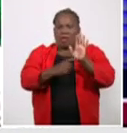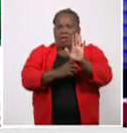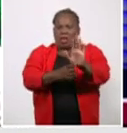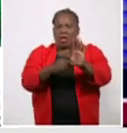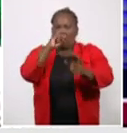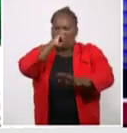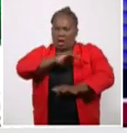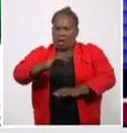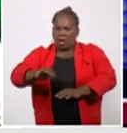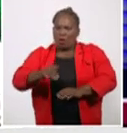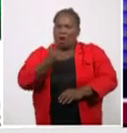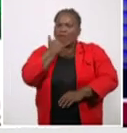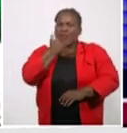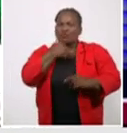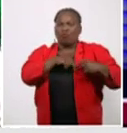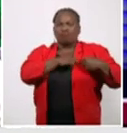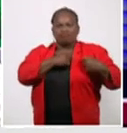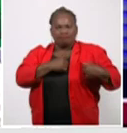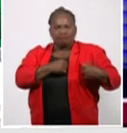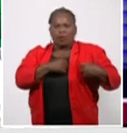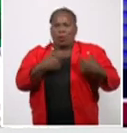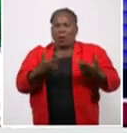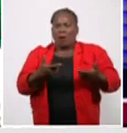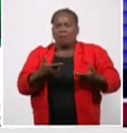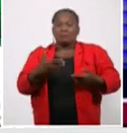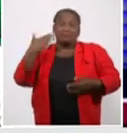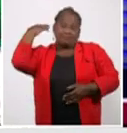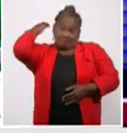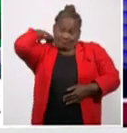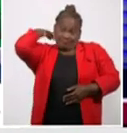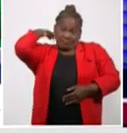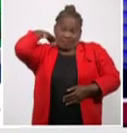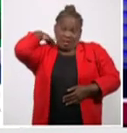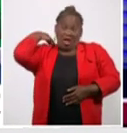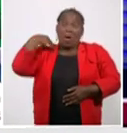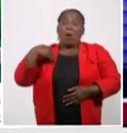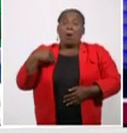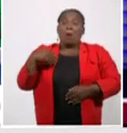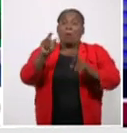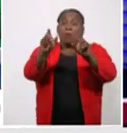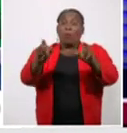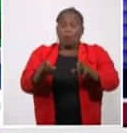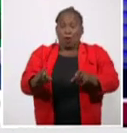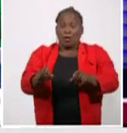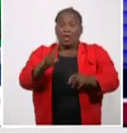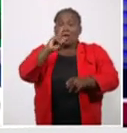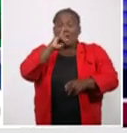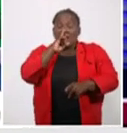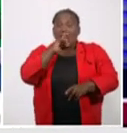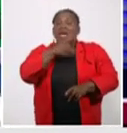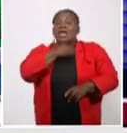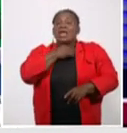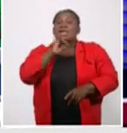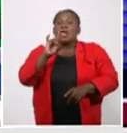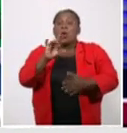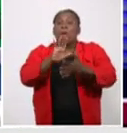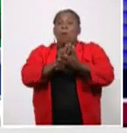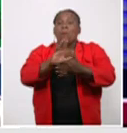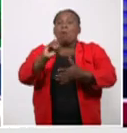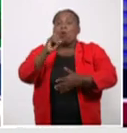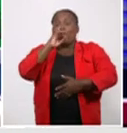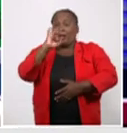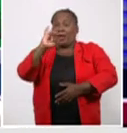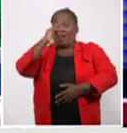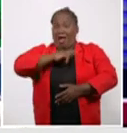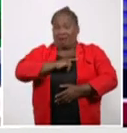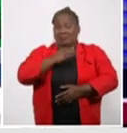afectación cardíaca. Los pulmones, se produce la neumonía que produce muchas veces esta COVID,